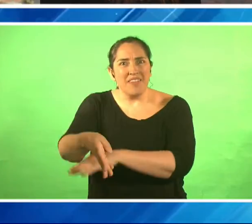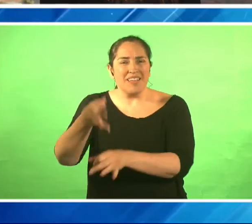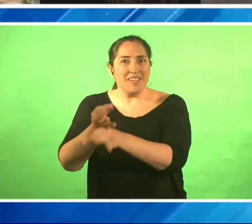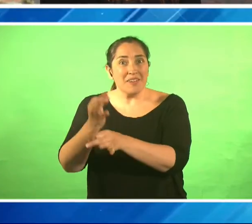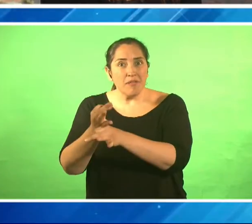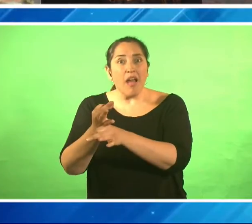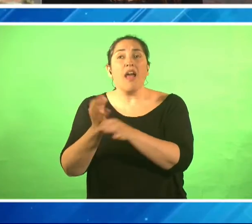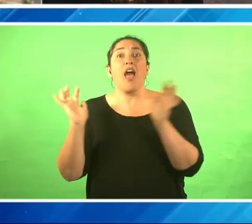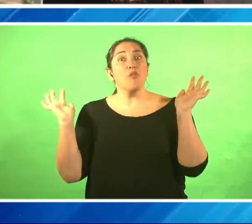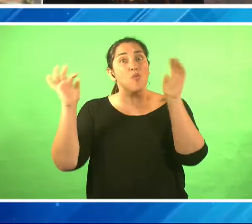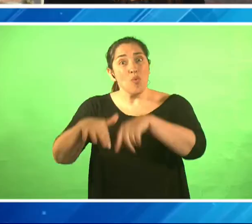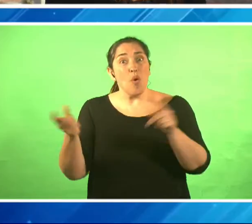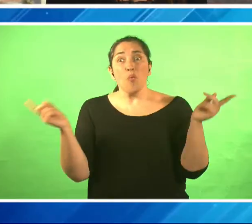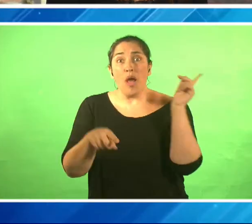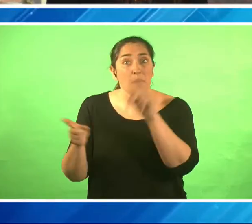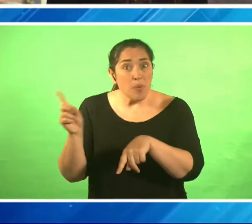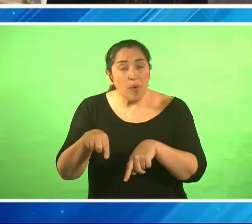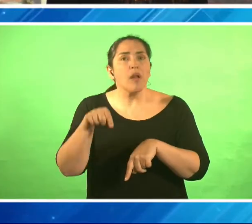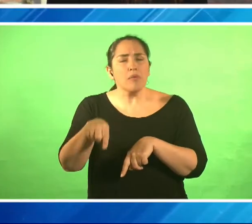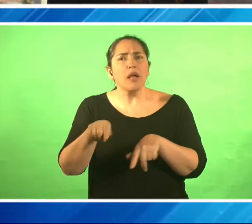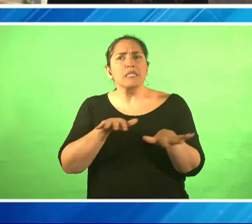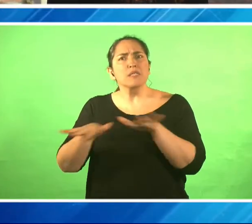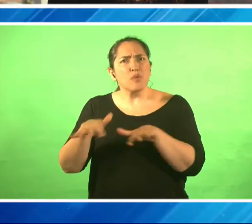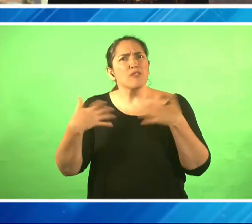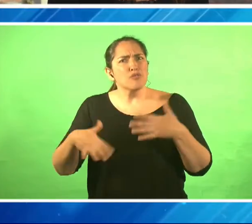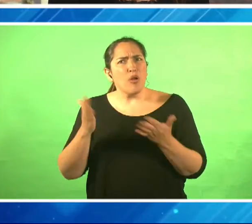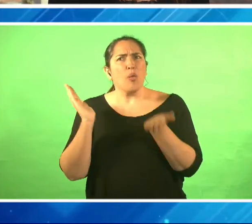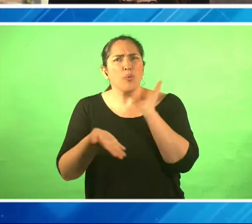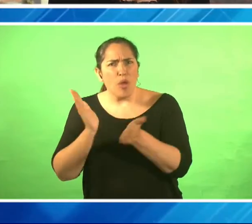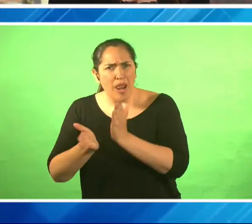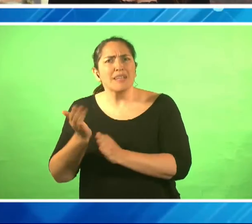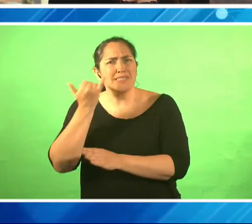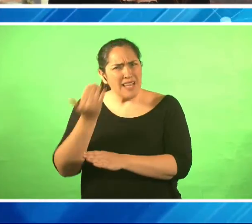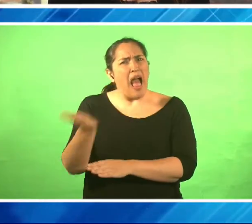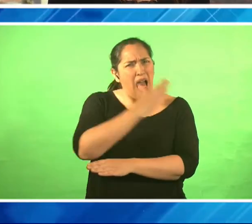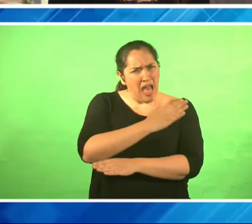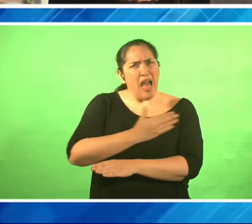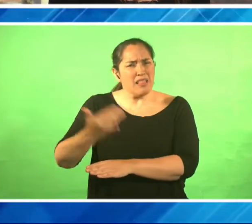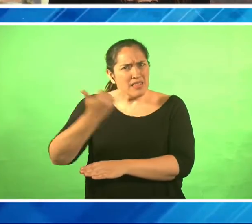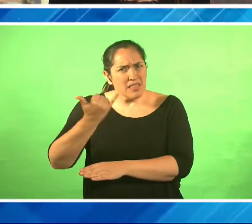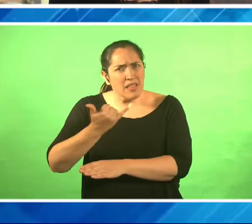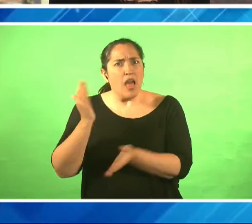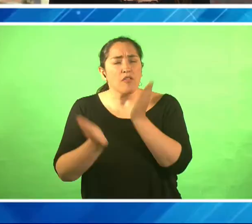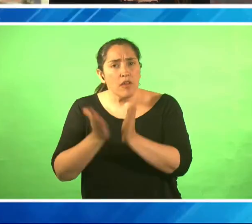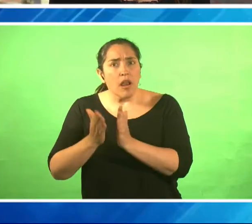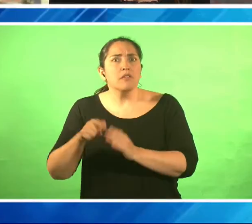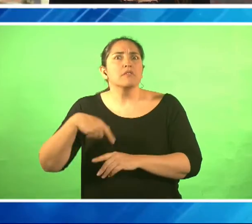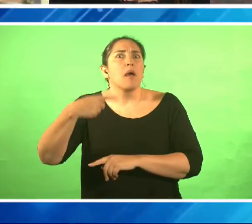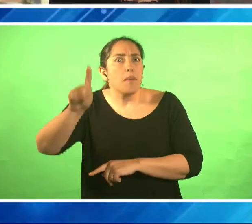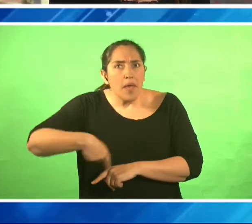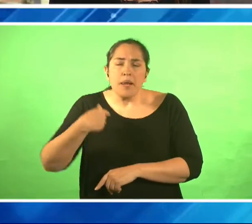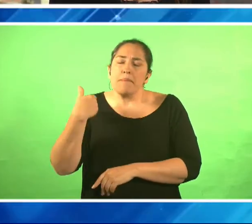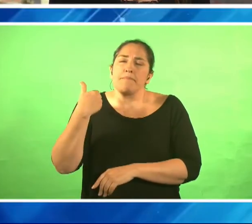presencia de las aulas con una situación de cuestiones de violencia que antes existían, pero llegaron como potenciadas. Y